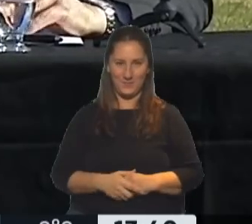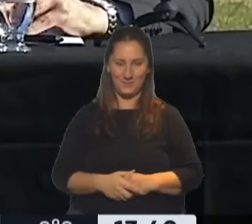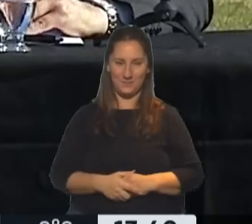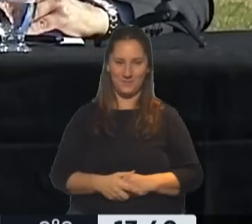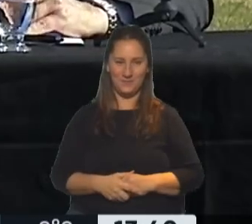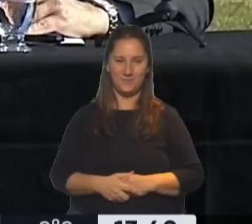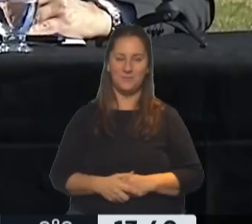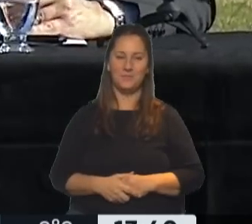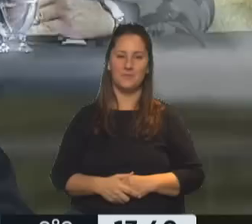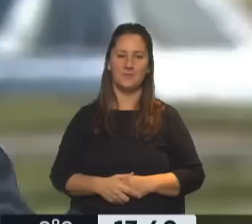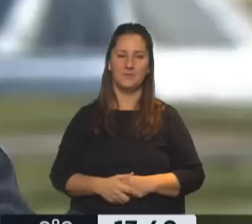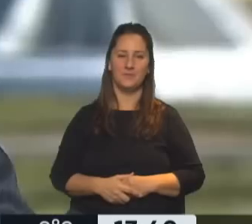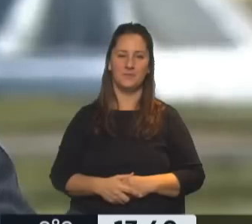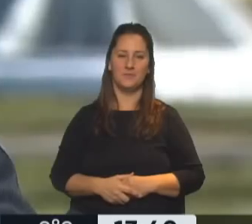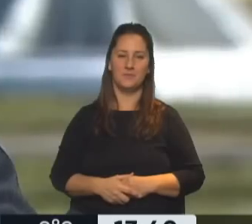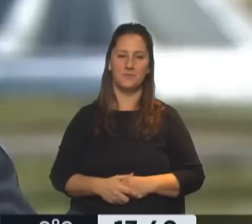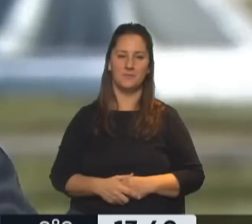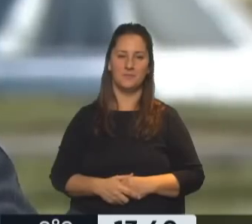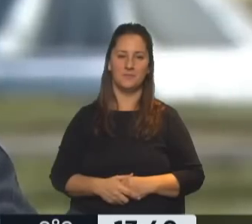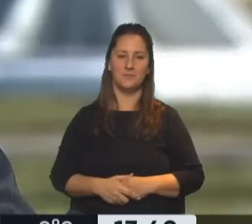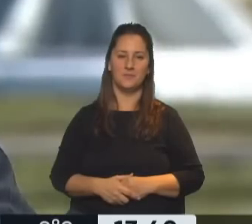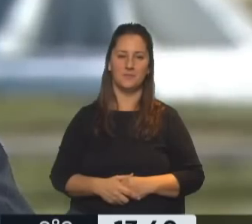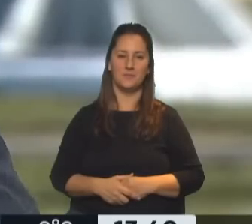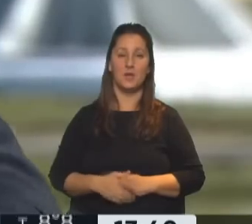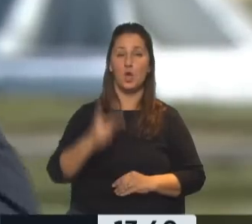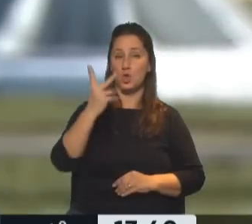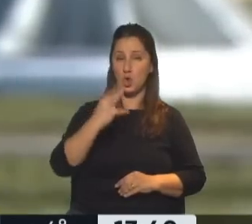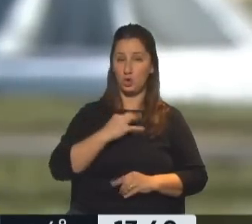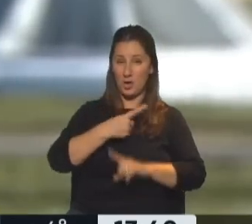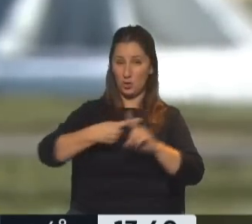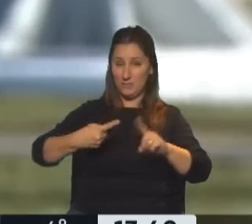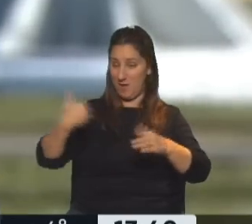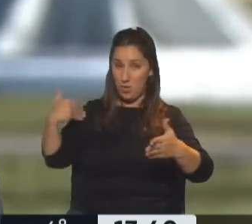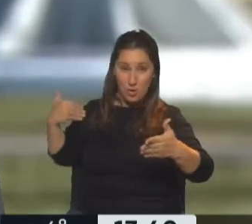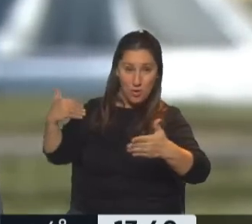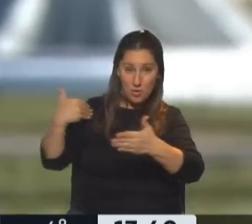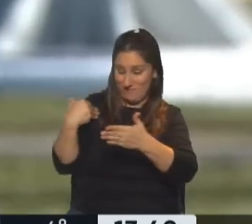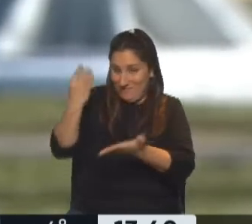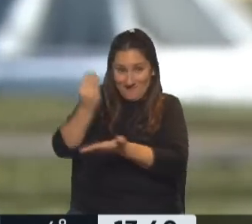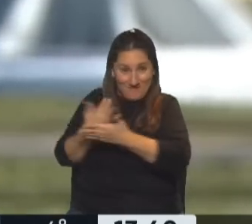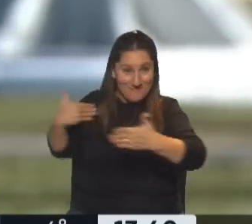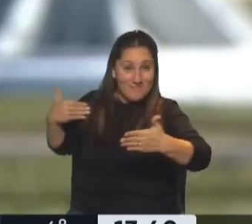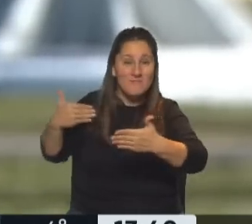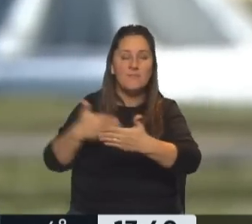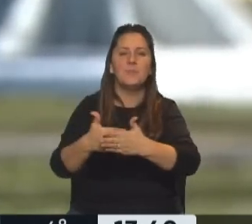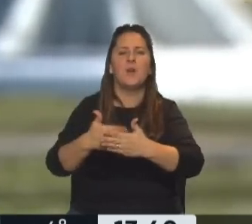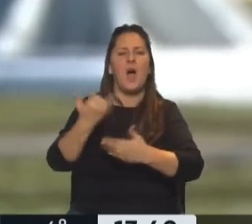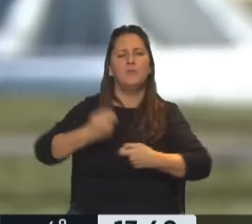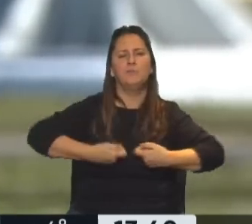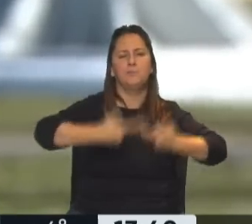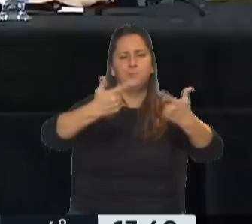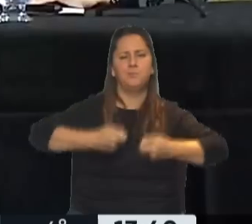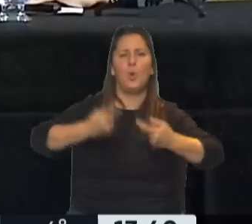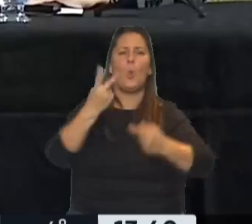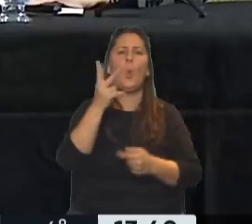Tenemos en los 2 años y medio que pasamos, hemos entregado